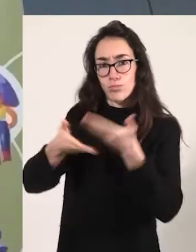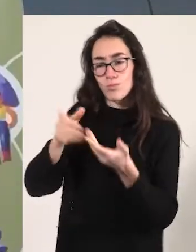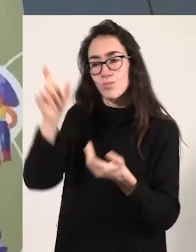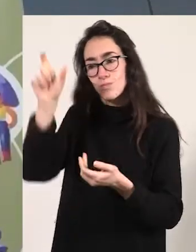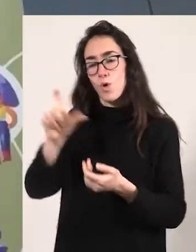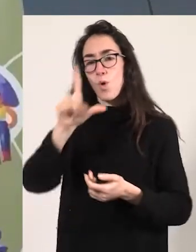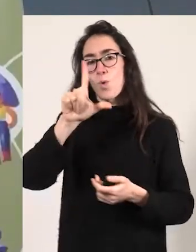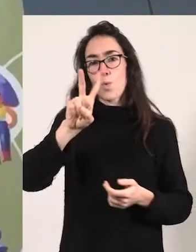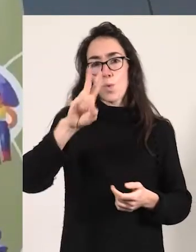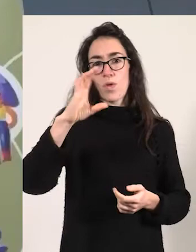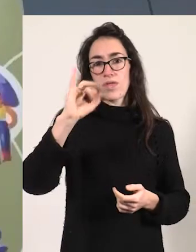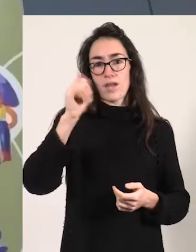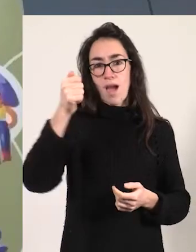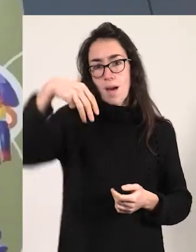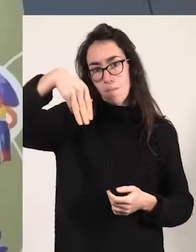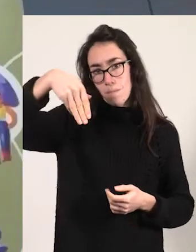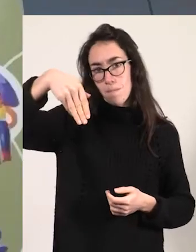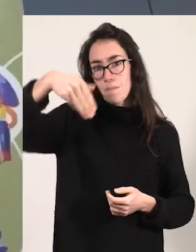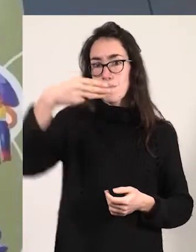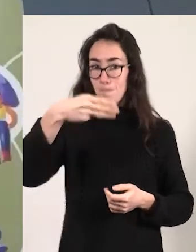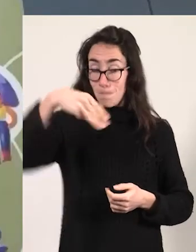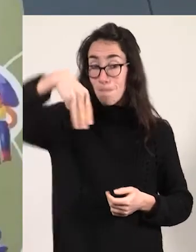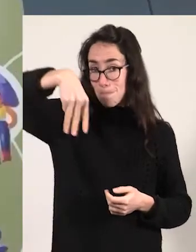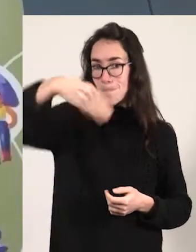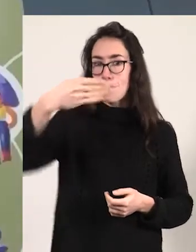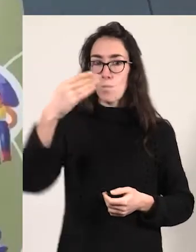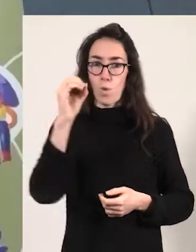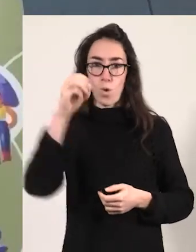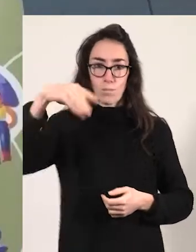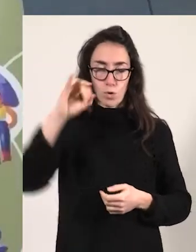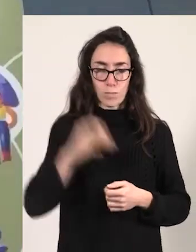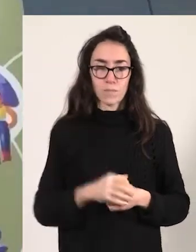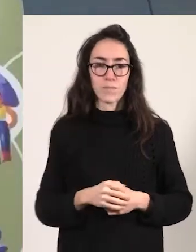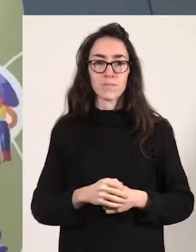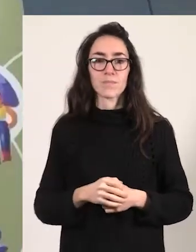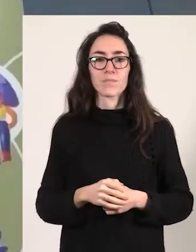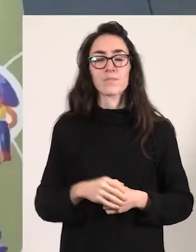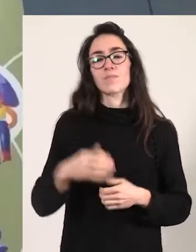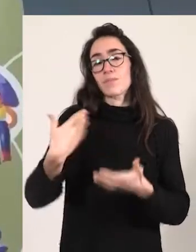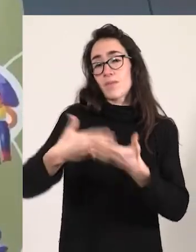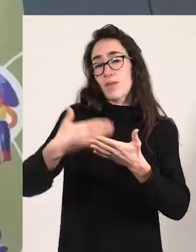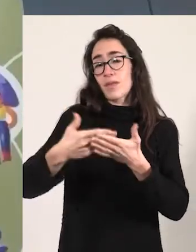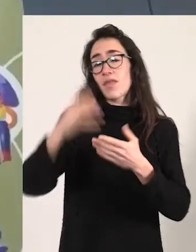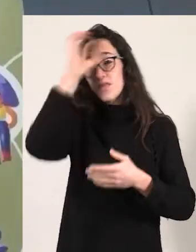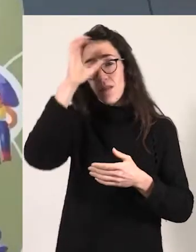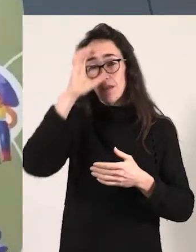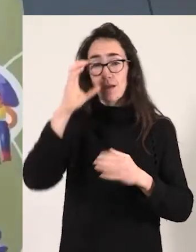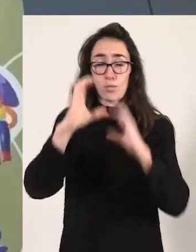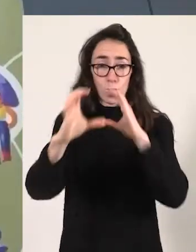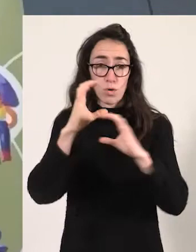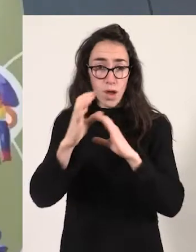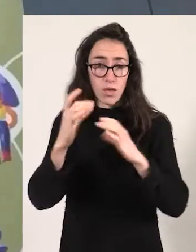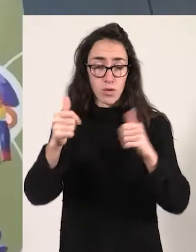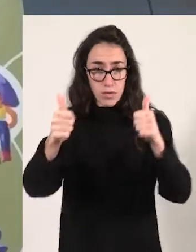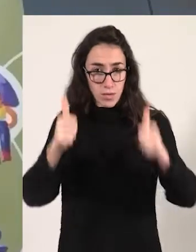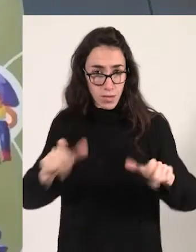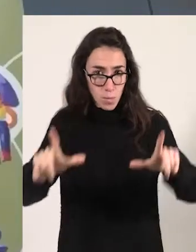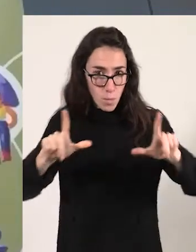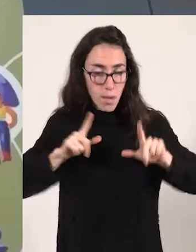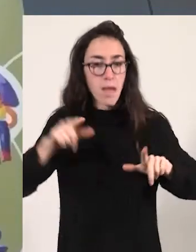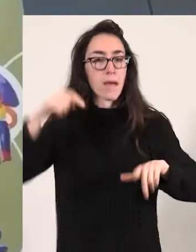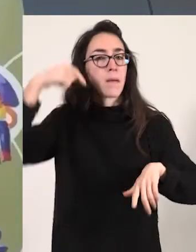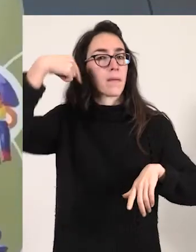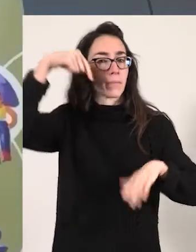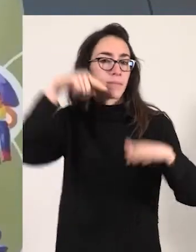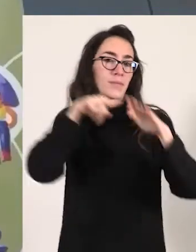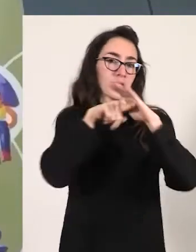Afroféminas. Ella es Lucía Bebomio, licenciada en Ciencias de la Información, diplomada en Guión y Dirección